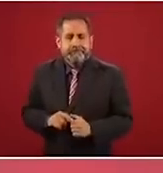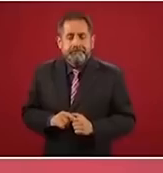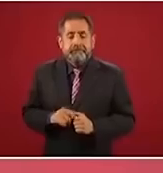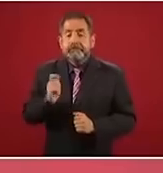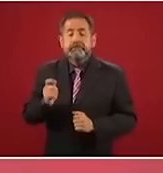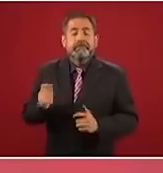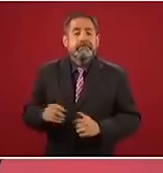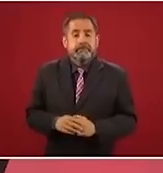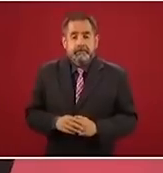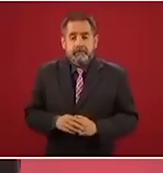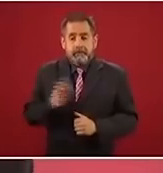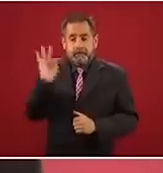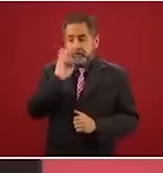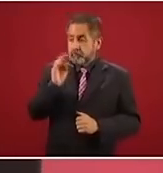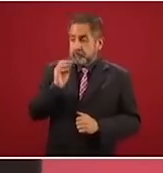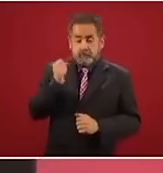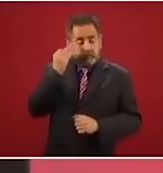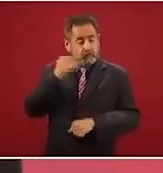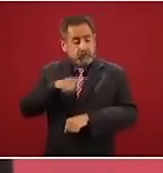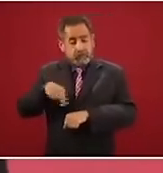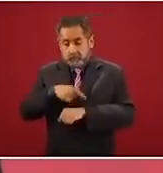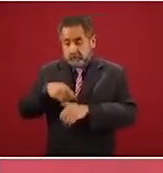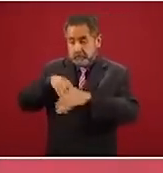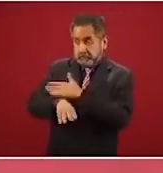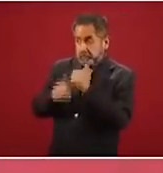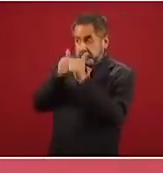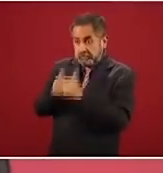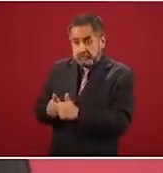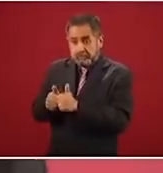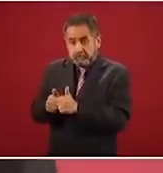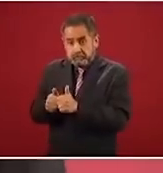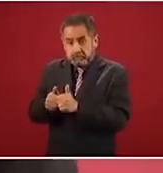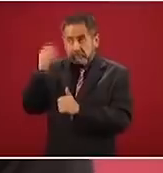de que si está uno mucho tiempo bajo la sombra,